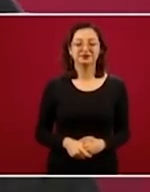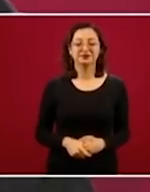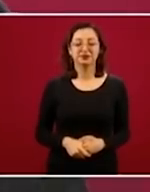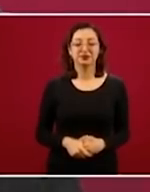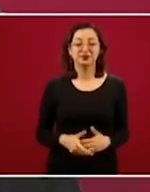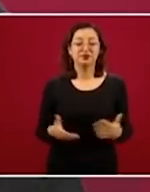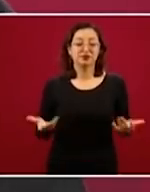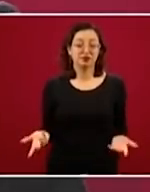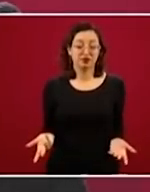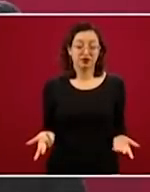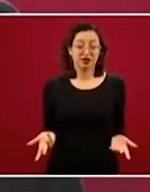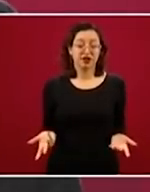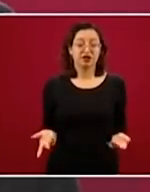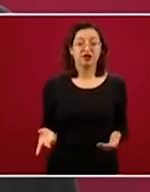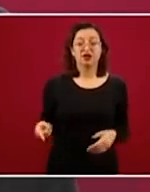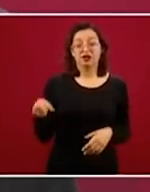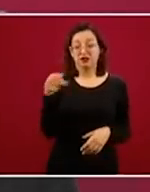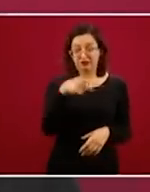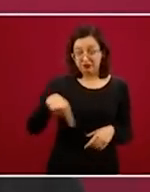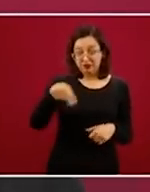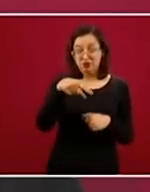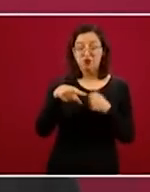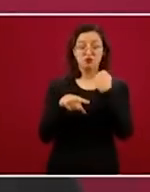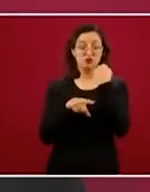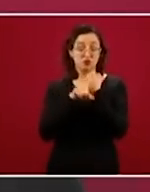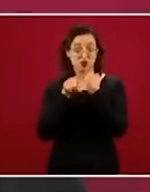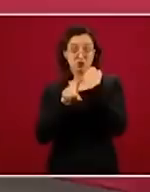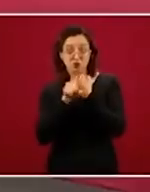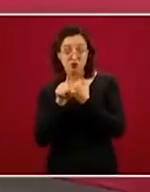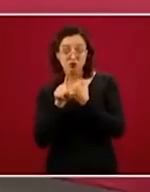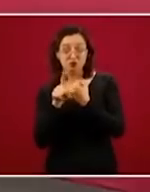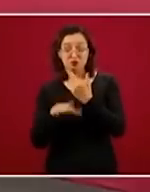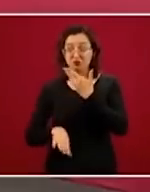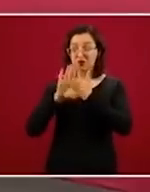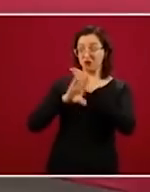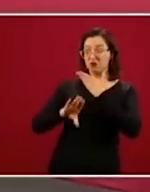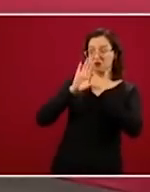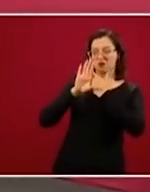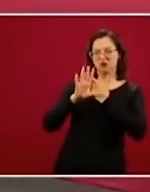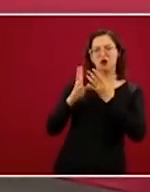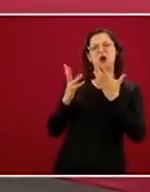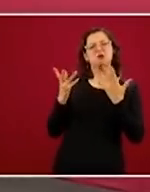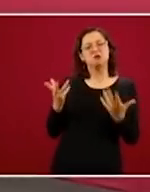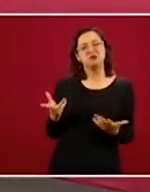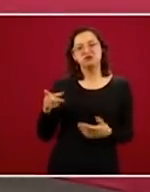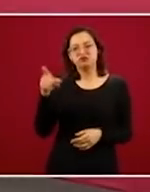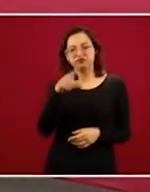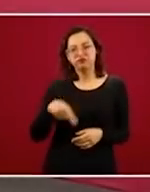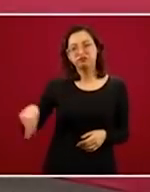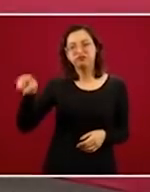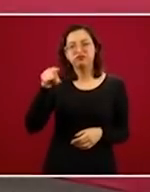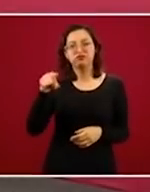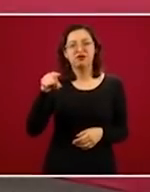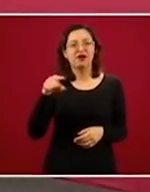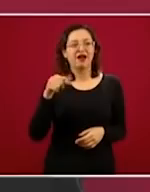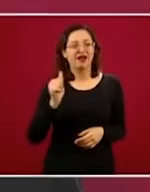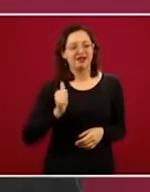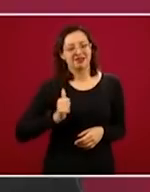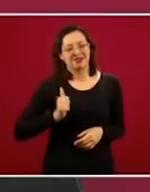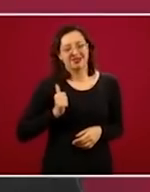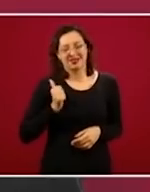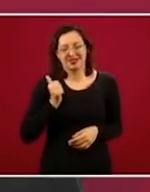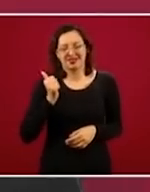si tienen problemas con nosotros que no se disfracen de feministas